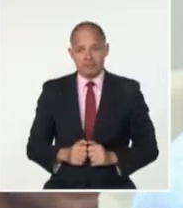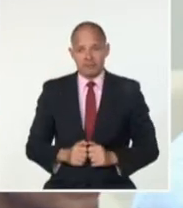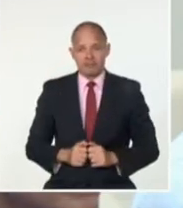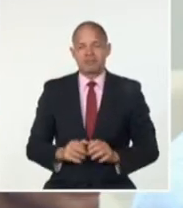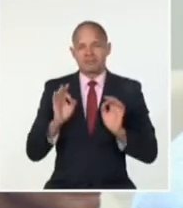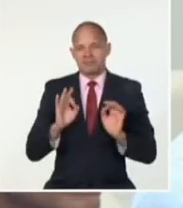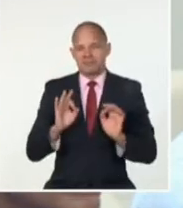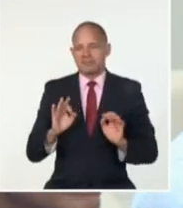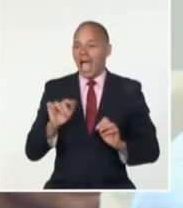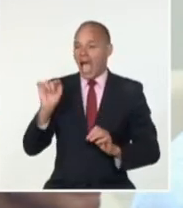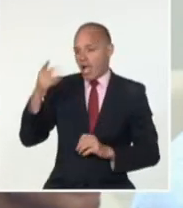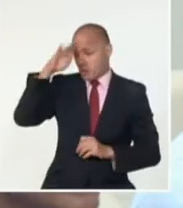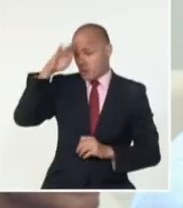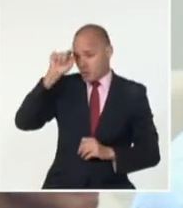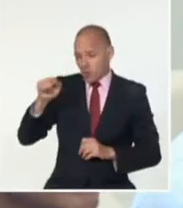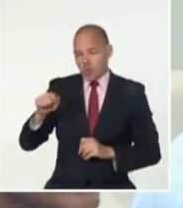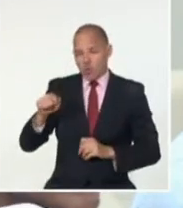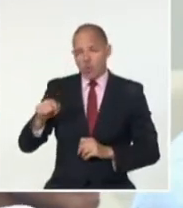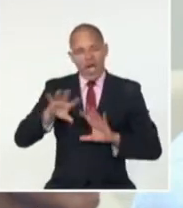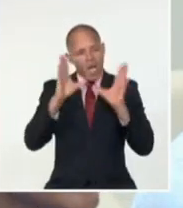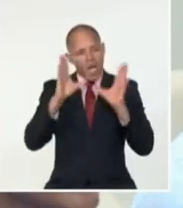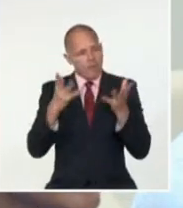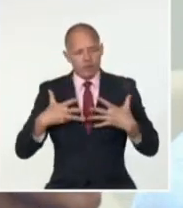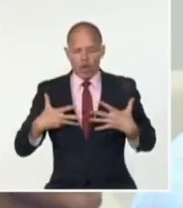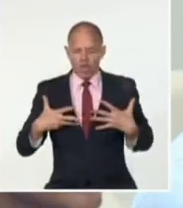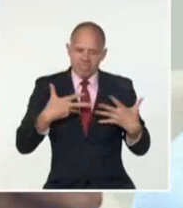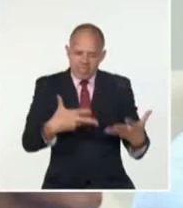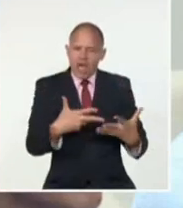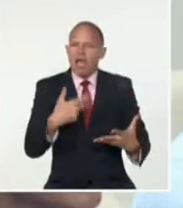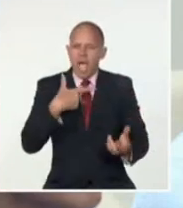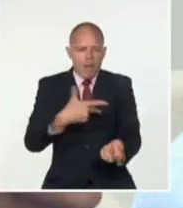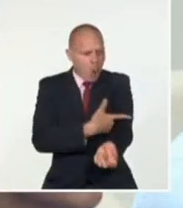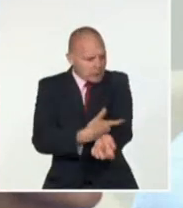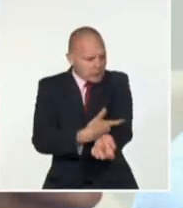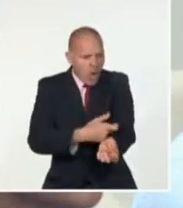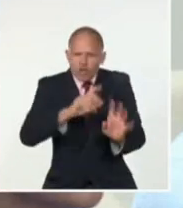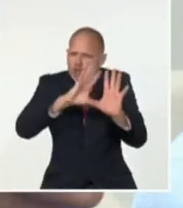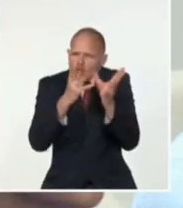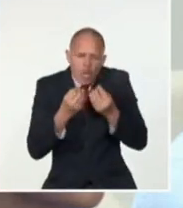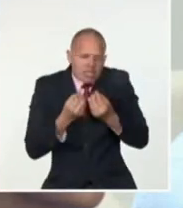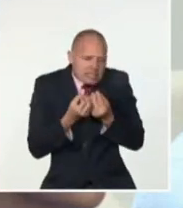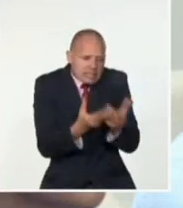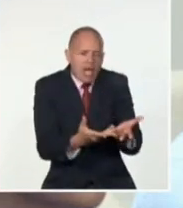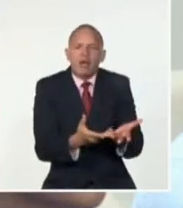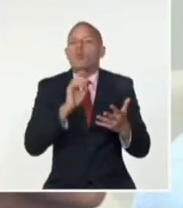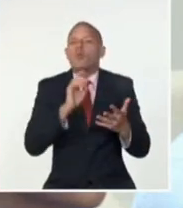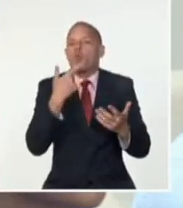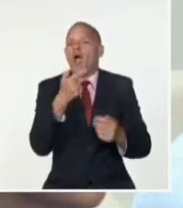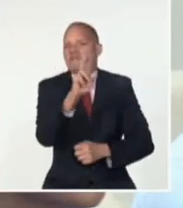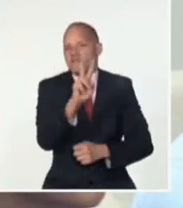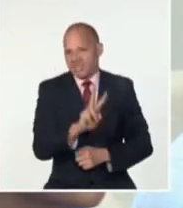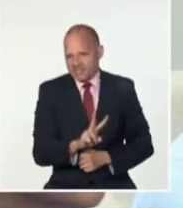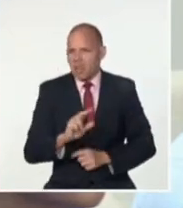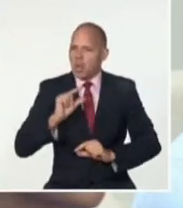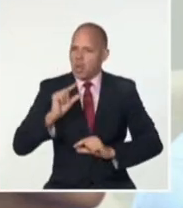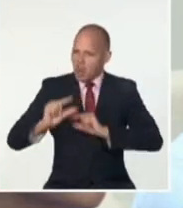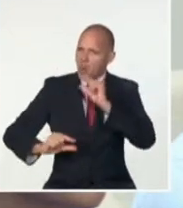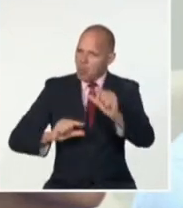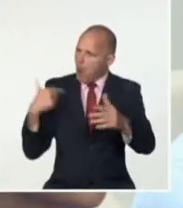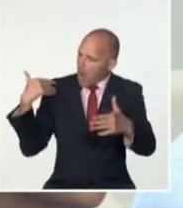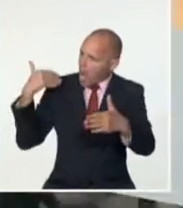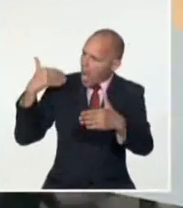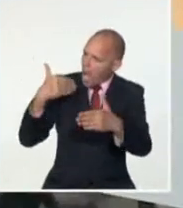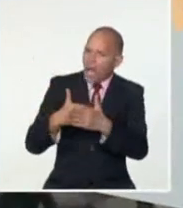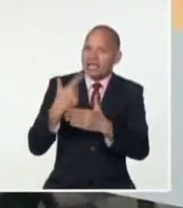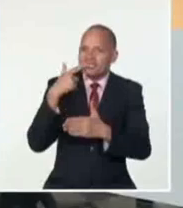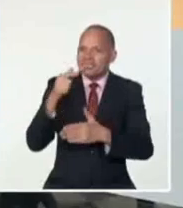Cuba está dispuesta a donar su sangre. Y aún así, se está esforzando día a día por desarrollar una amistad especial y sostenible entre la juventud